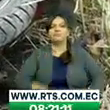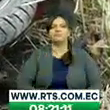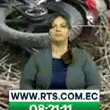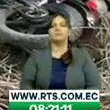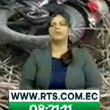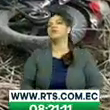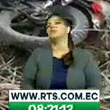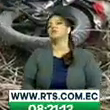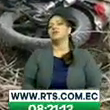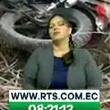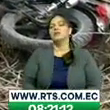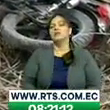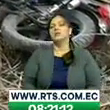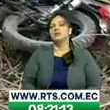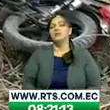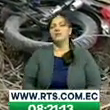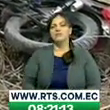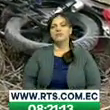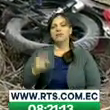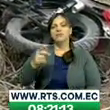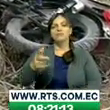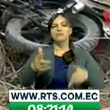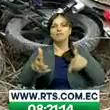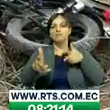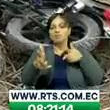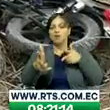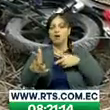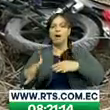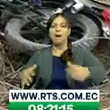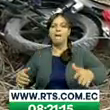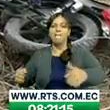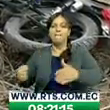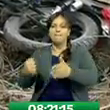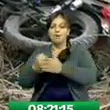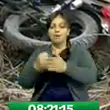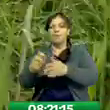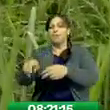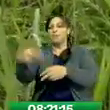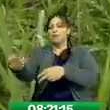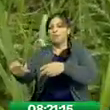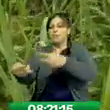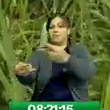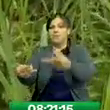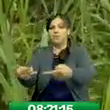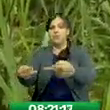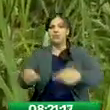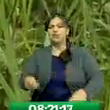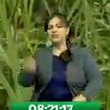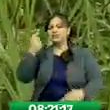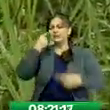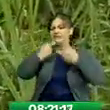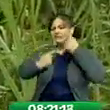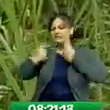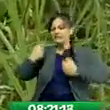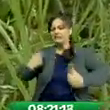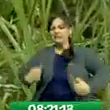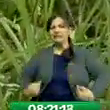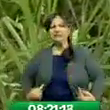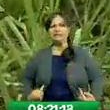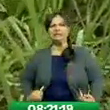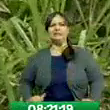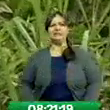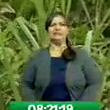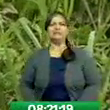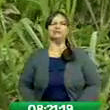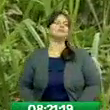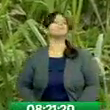herida. Aparentemente era uno de los sospechosos, el cual fue trasladado hasta una casa de salud. De ahí, las autoridades se harán